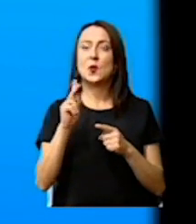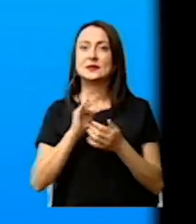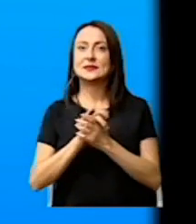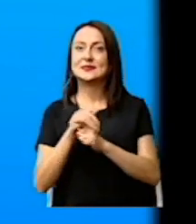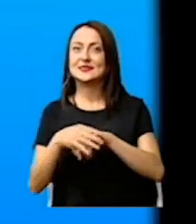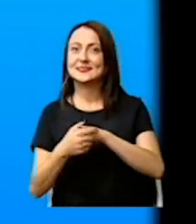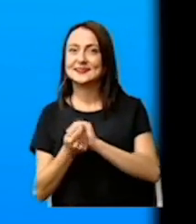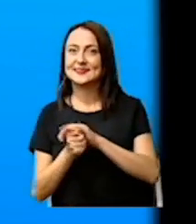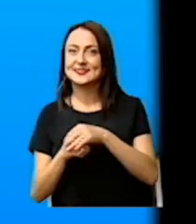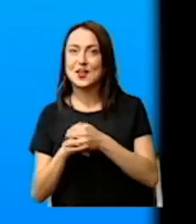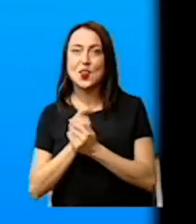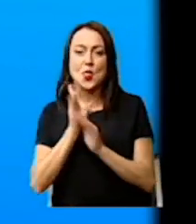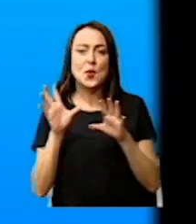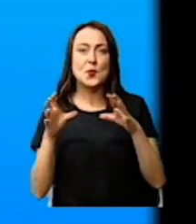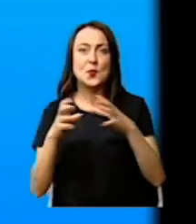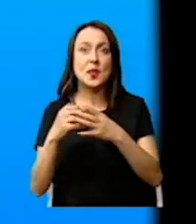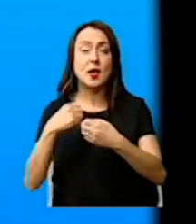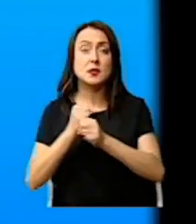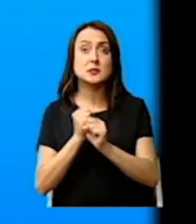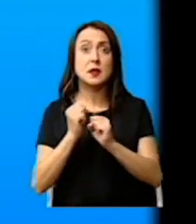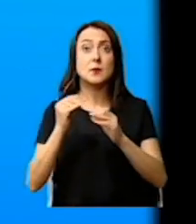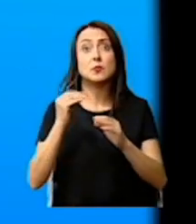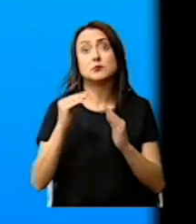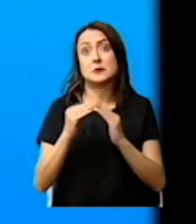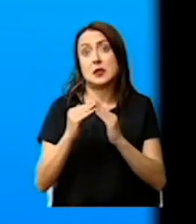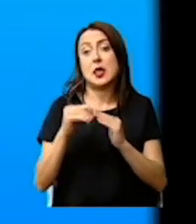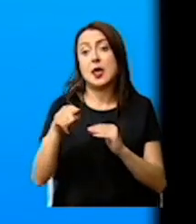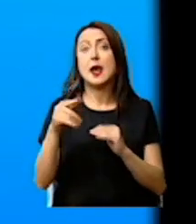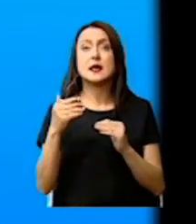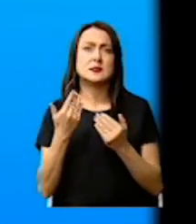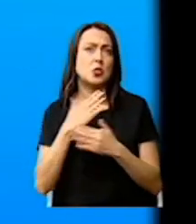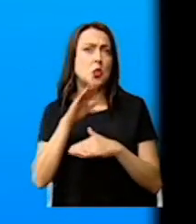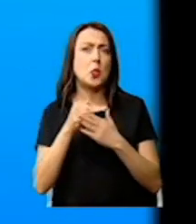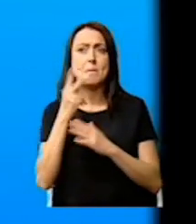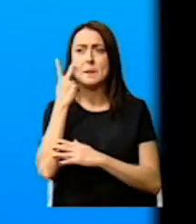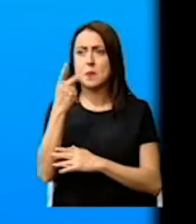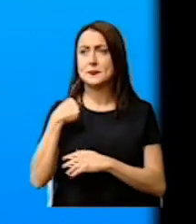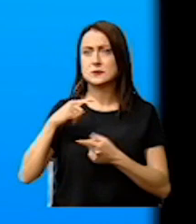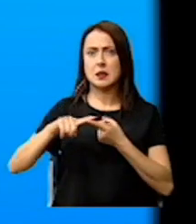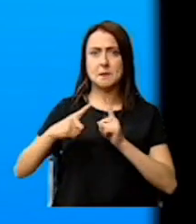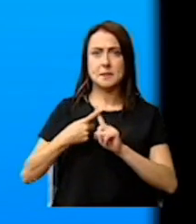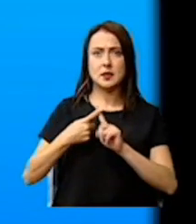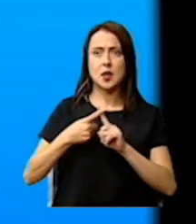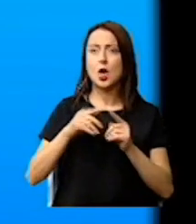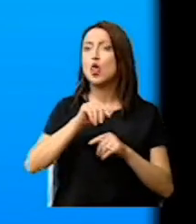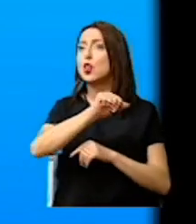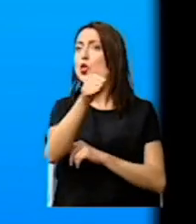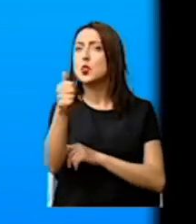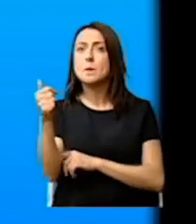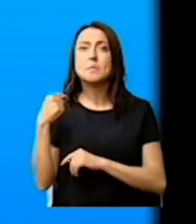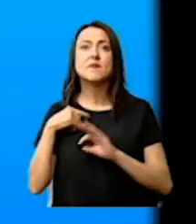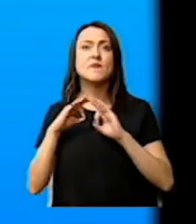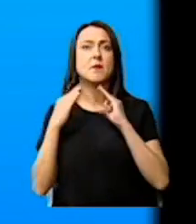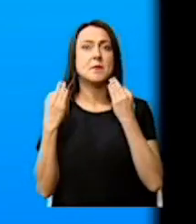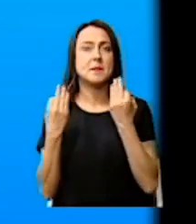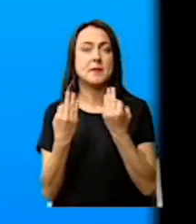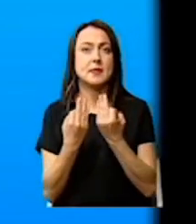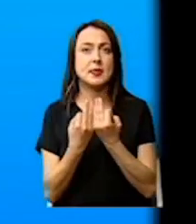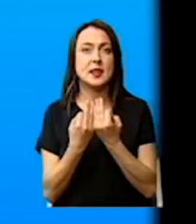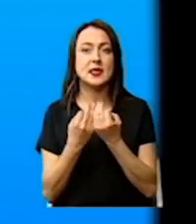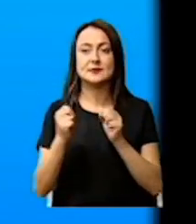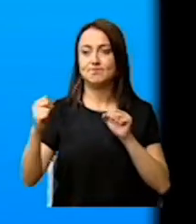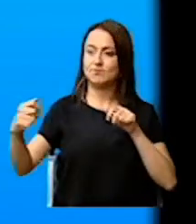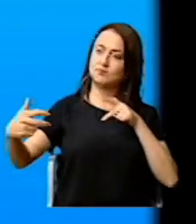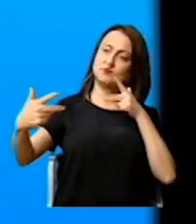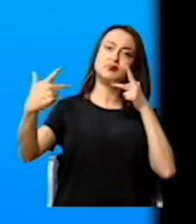juntos, hacemos las tareas en casa. Veo a mis amigos y al resto de mi familia por el celular